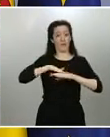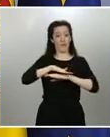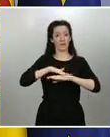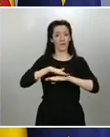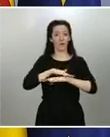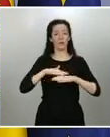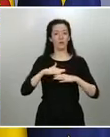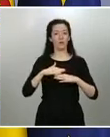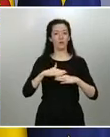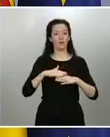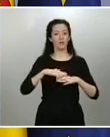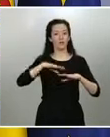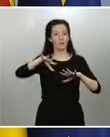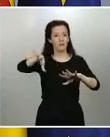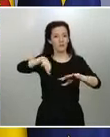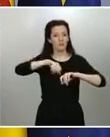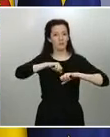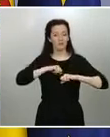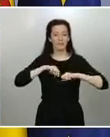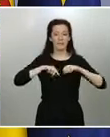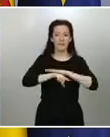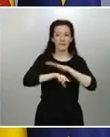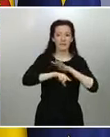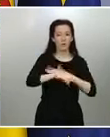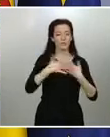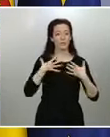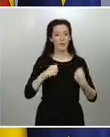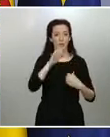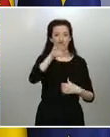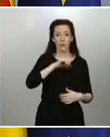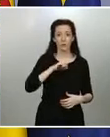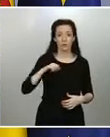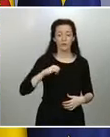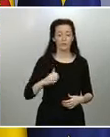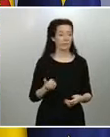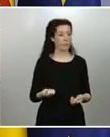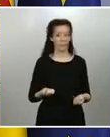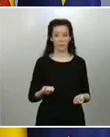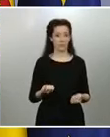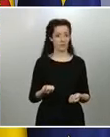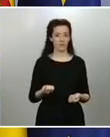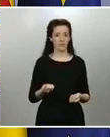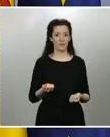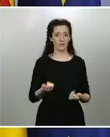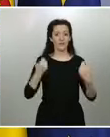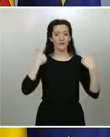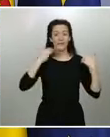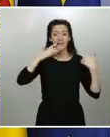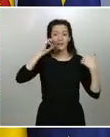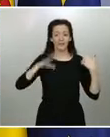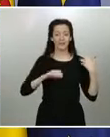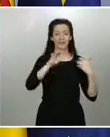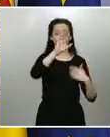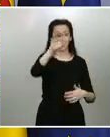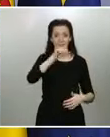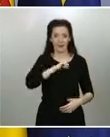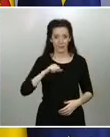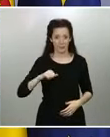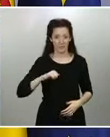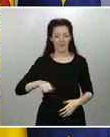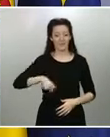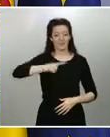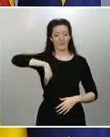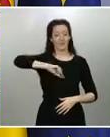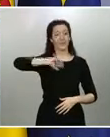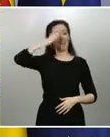como la de los servicios sociales se sigue prestando por las comunidades autónomas este es un ámbito de corresponsabilidad